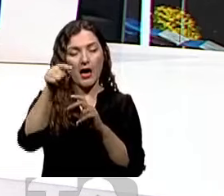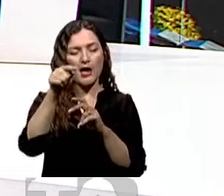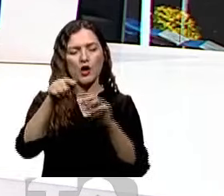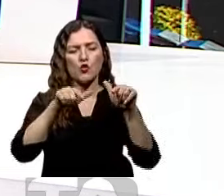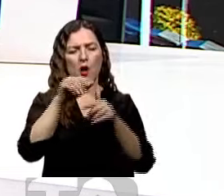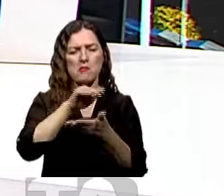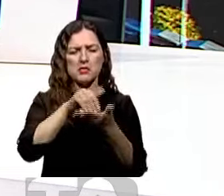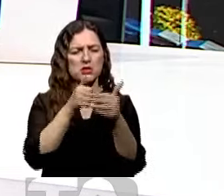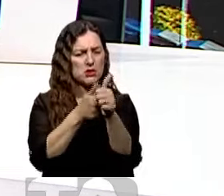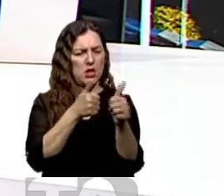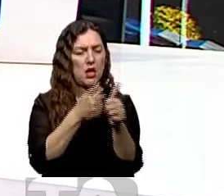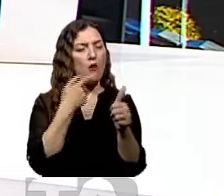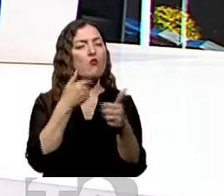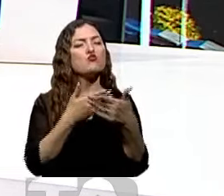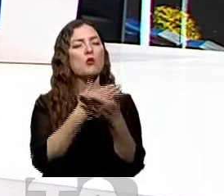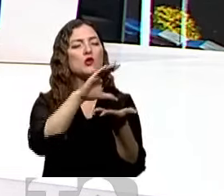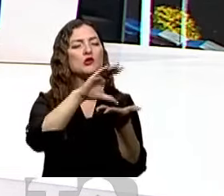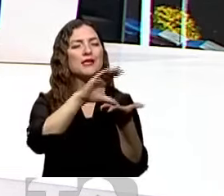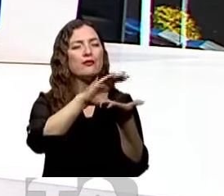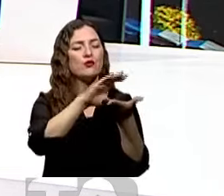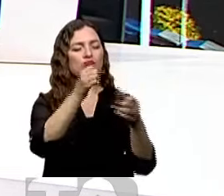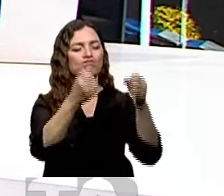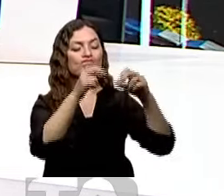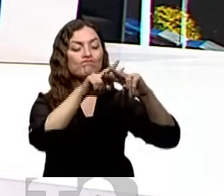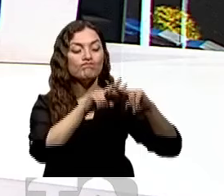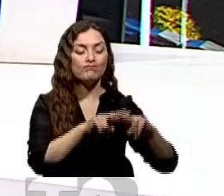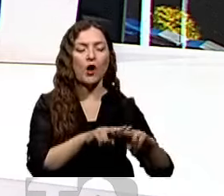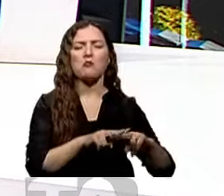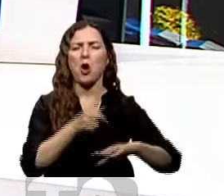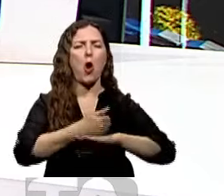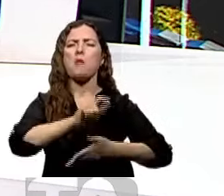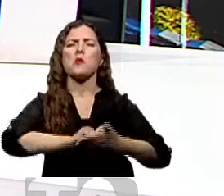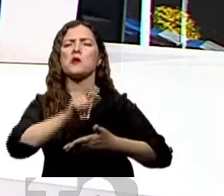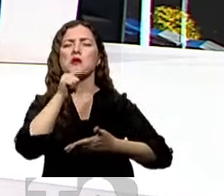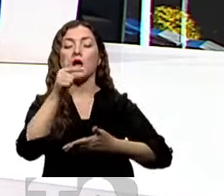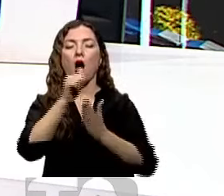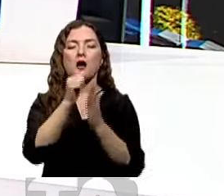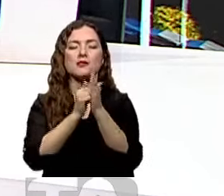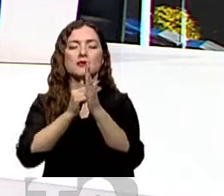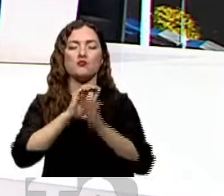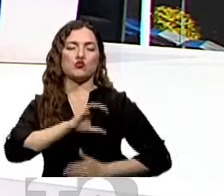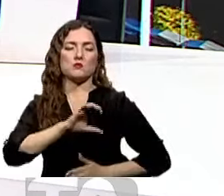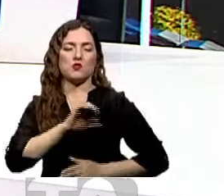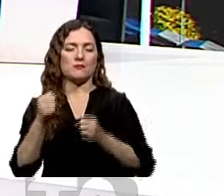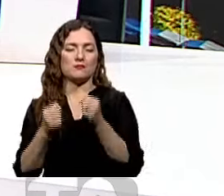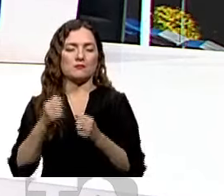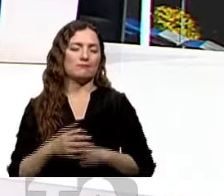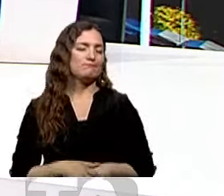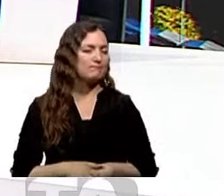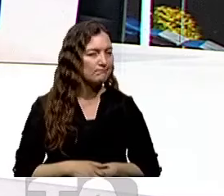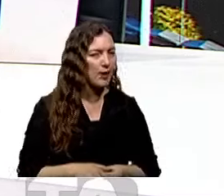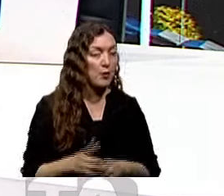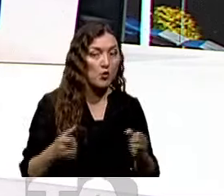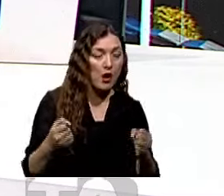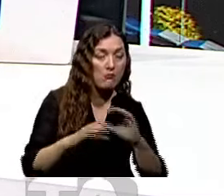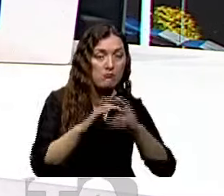vehicular autorizado por la Agencia Nacional de Tránsito. La entidad está ubicada en Cutuglagua y está habilitada para atender al